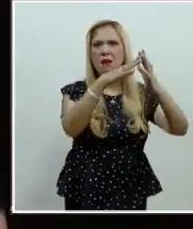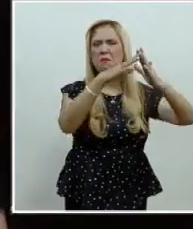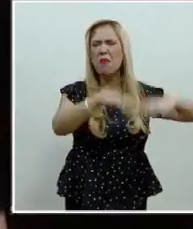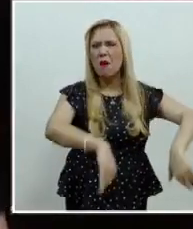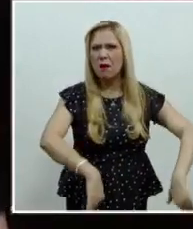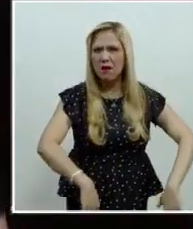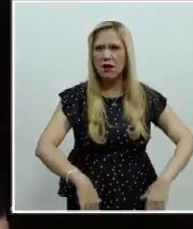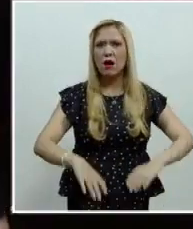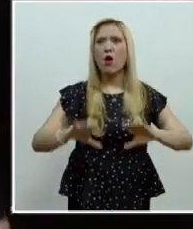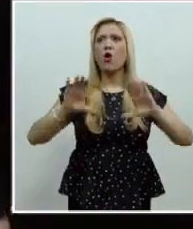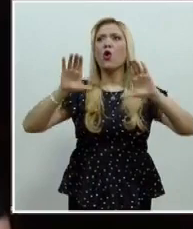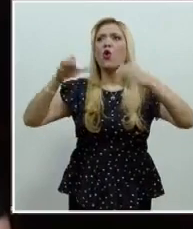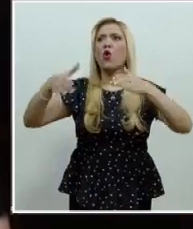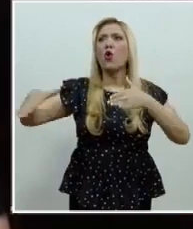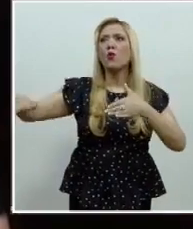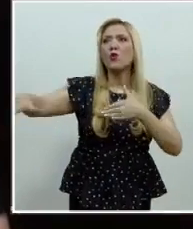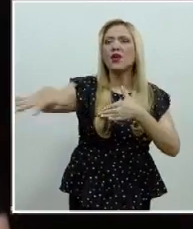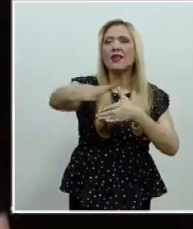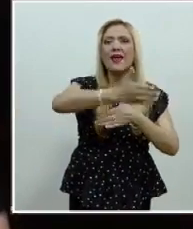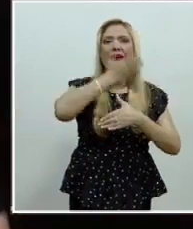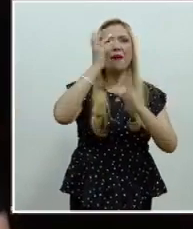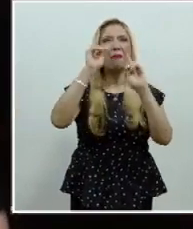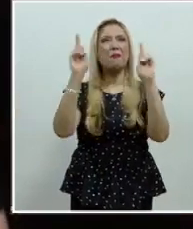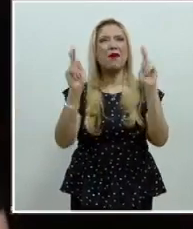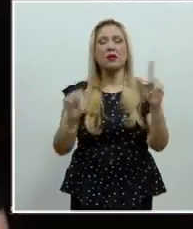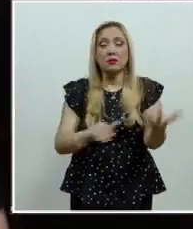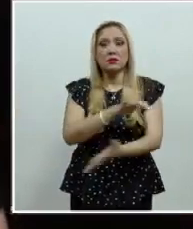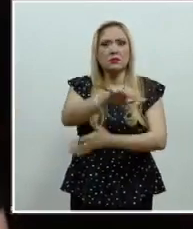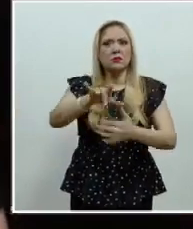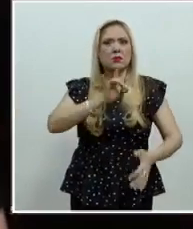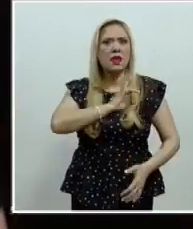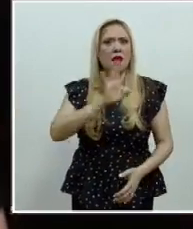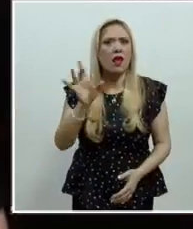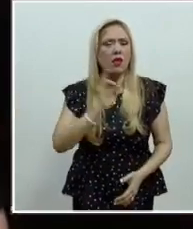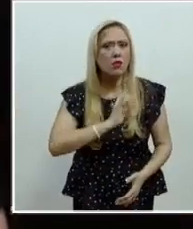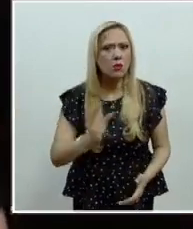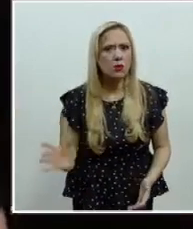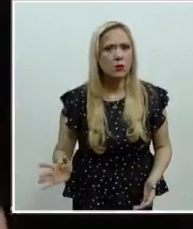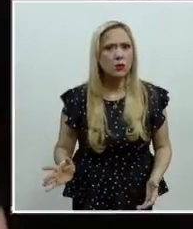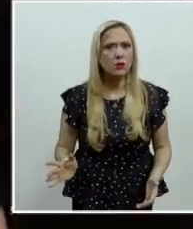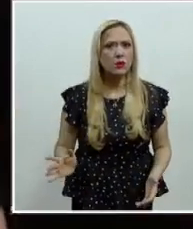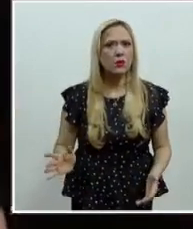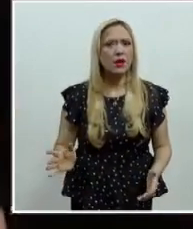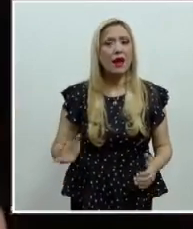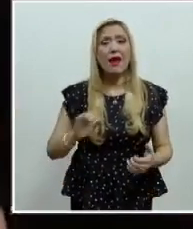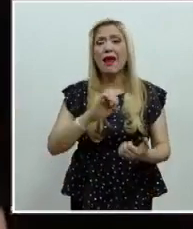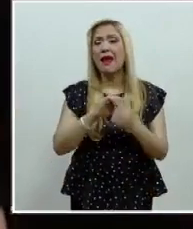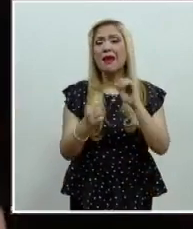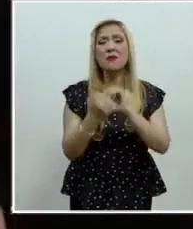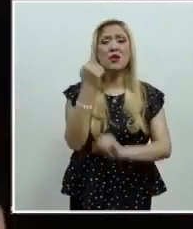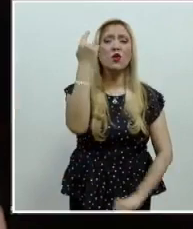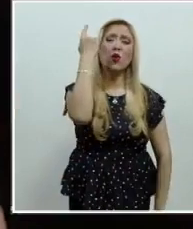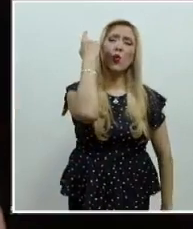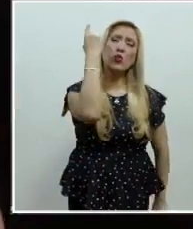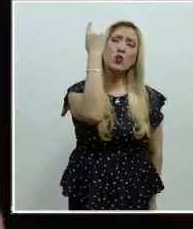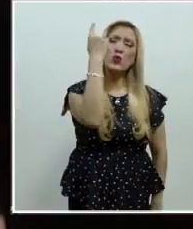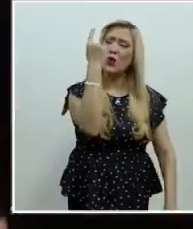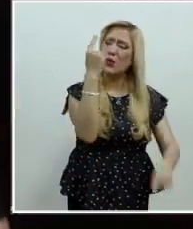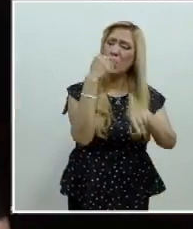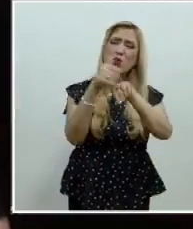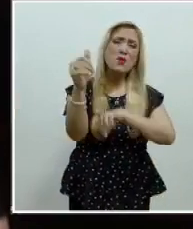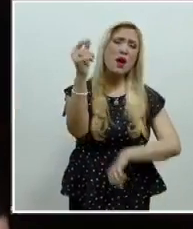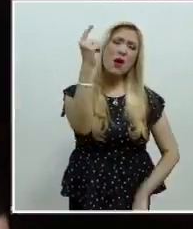comunidades enteras, ¿no? Entonces, el gran enemigo, efectivamente, es mandar